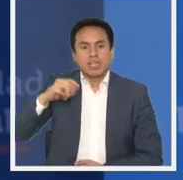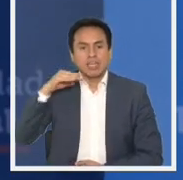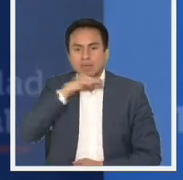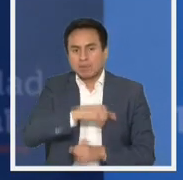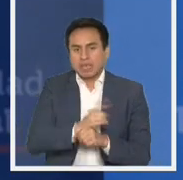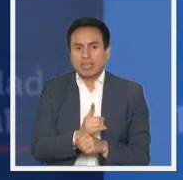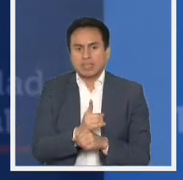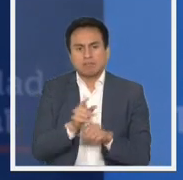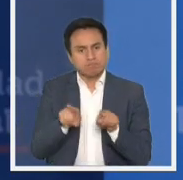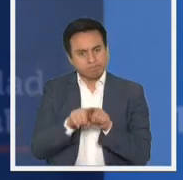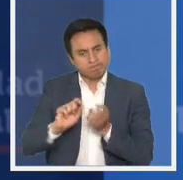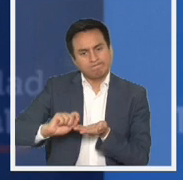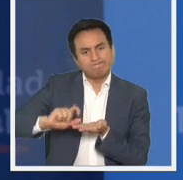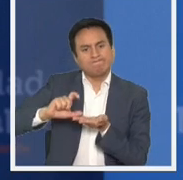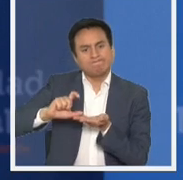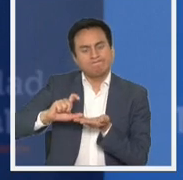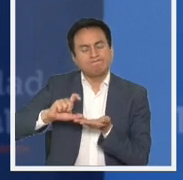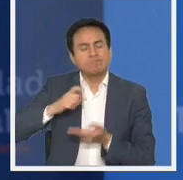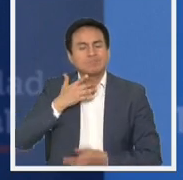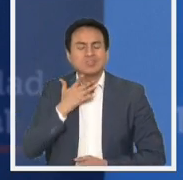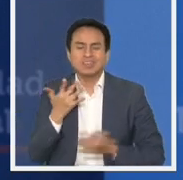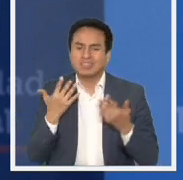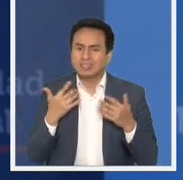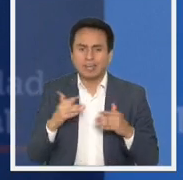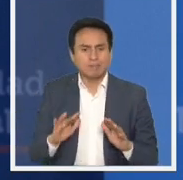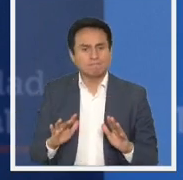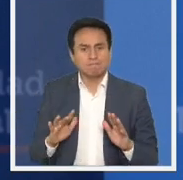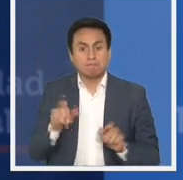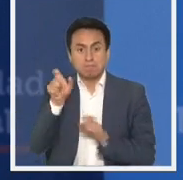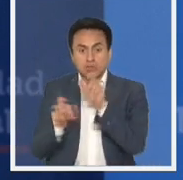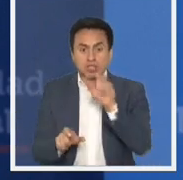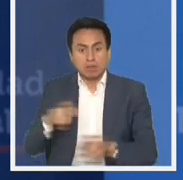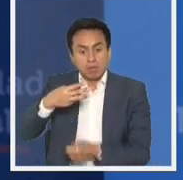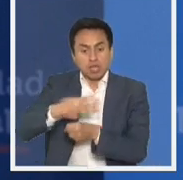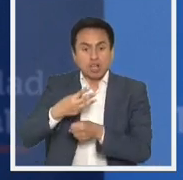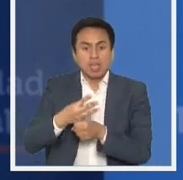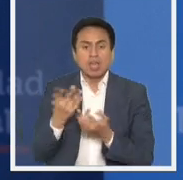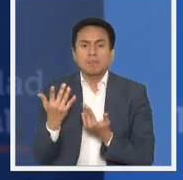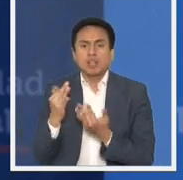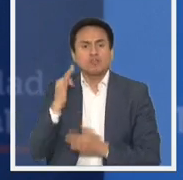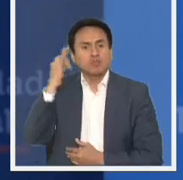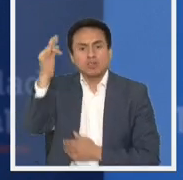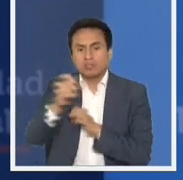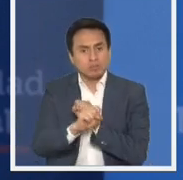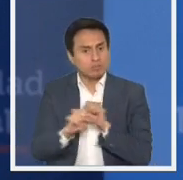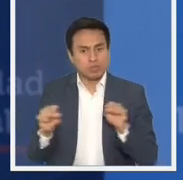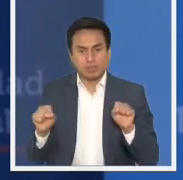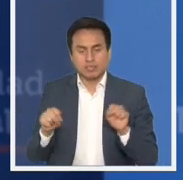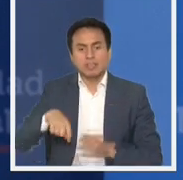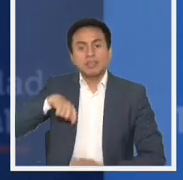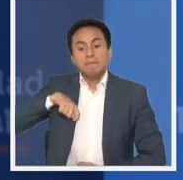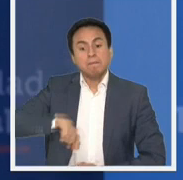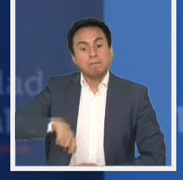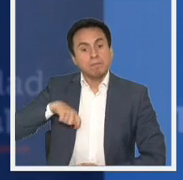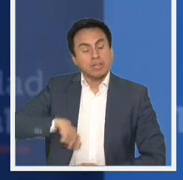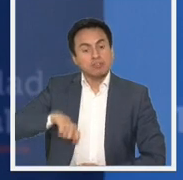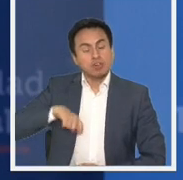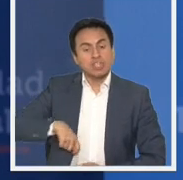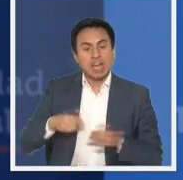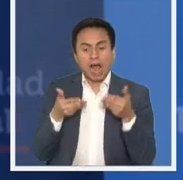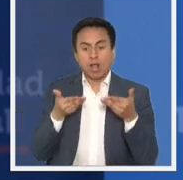inmediata porque ya las personas mayores no pueden seguir esperando las pensiones